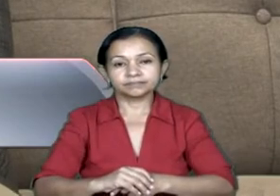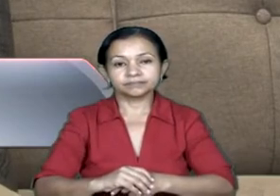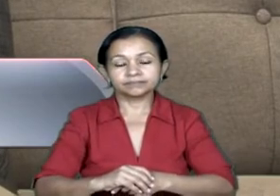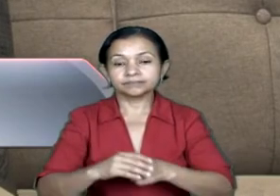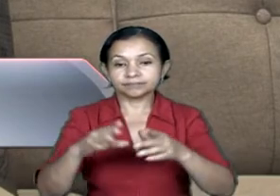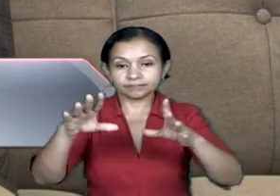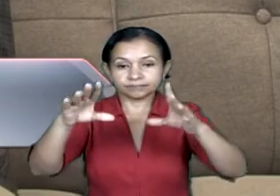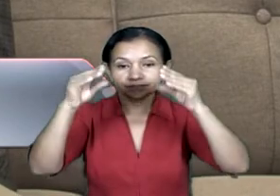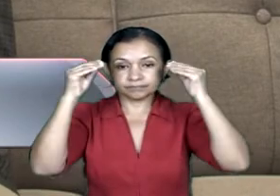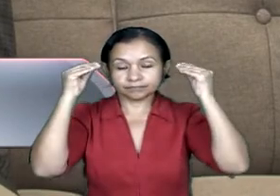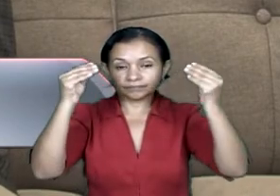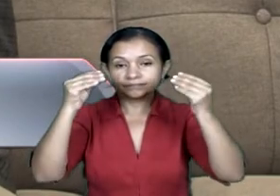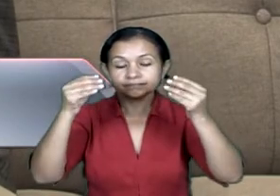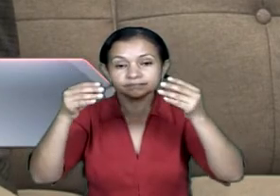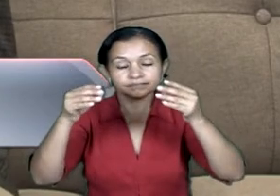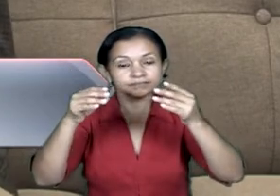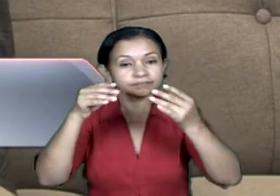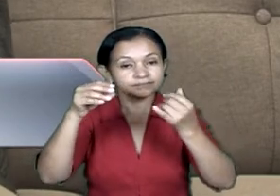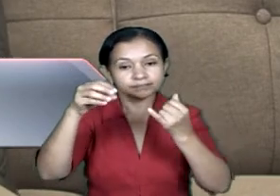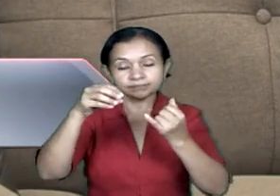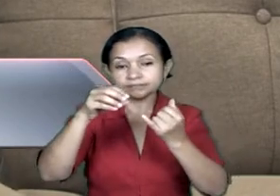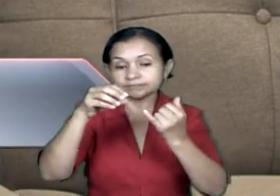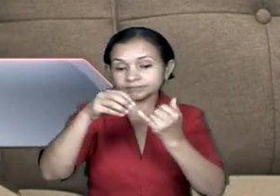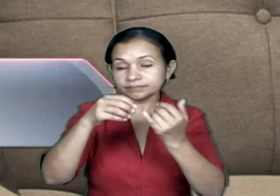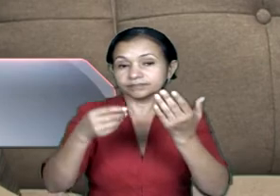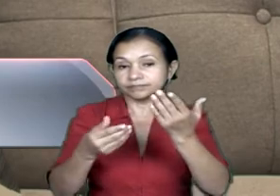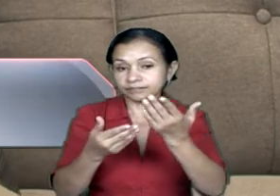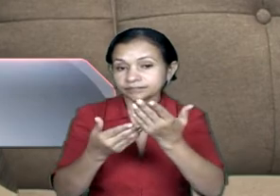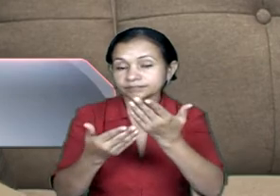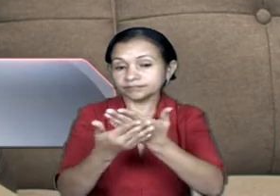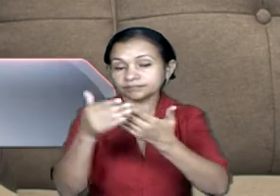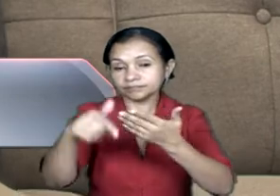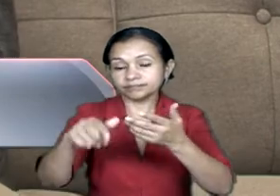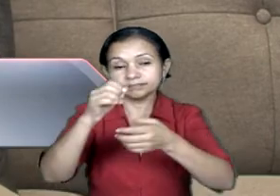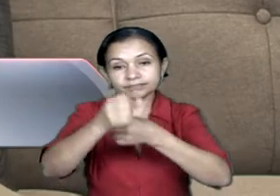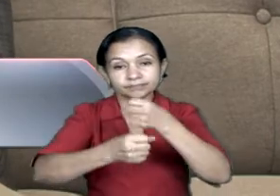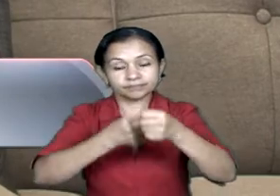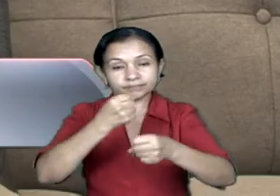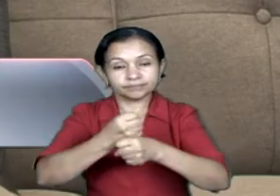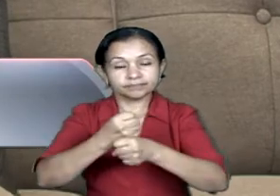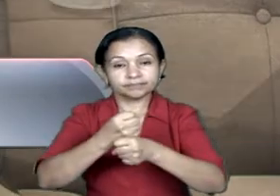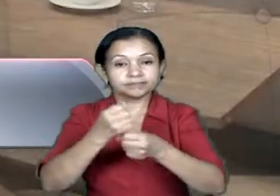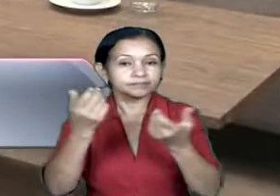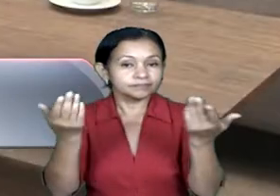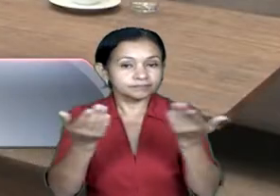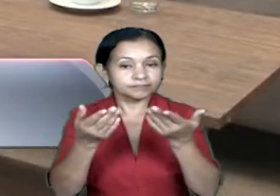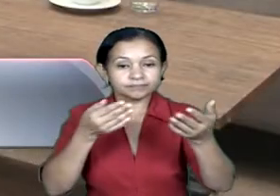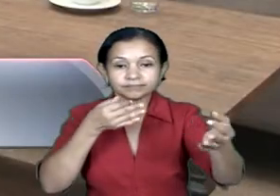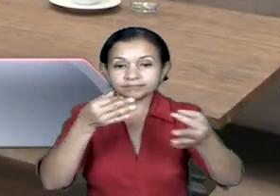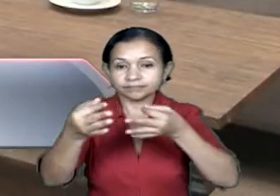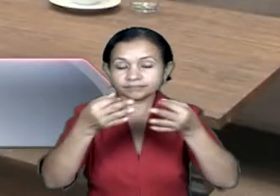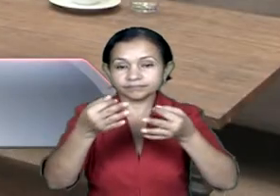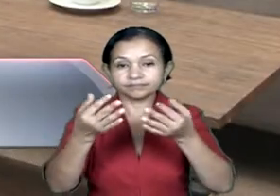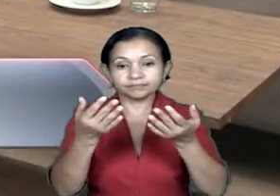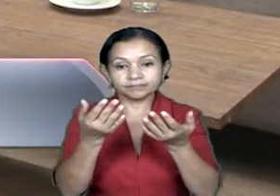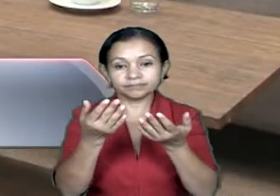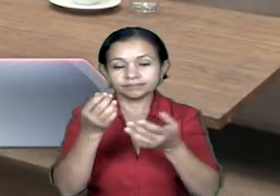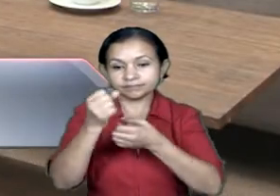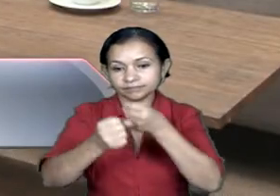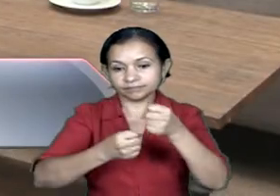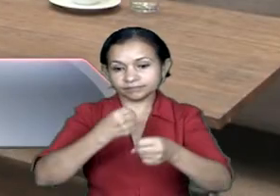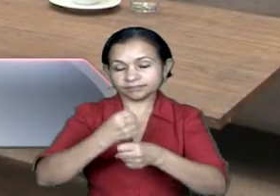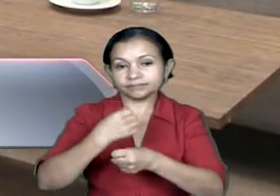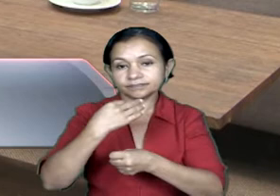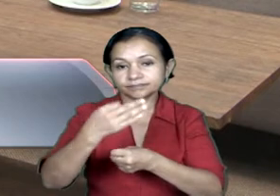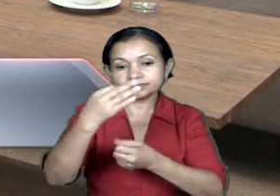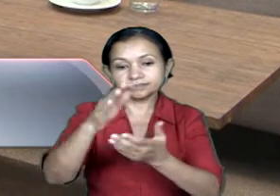es el curso de capacitación técnica que comenzamos este año. Ok, muy importante, sí, también. Es yo creo que el próximo año, ¿no? Ese